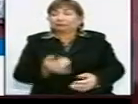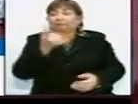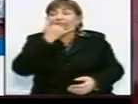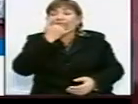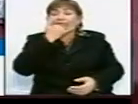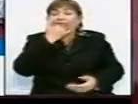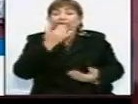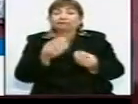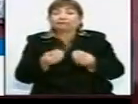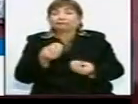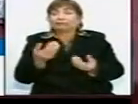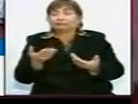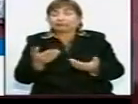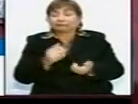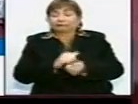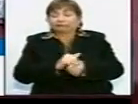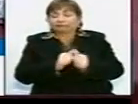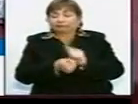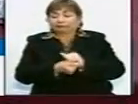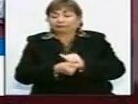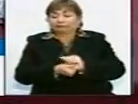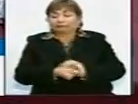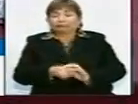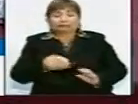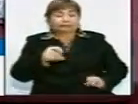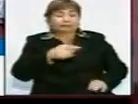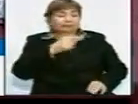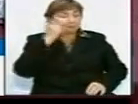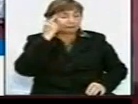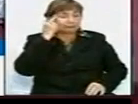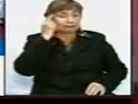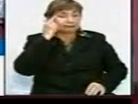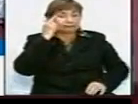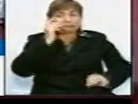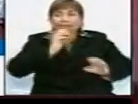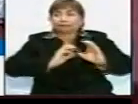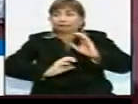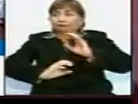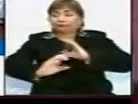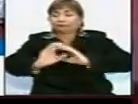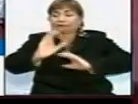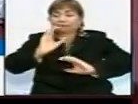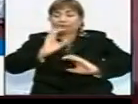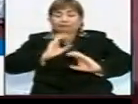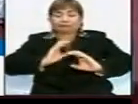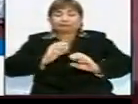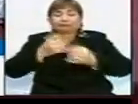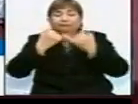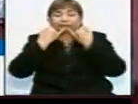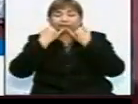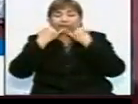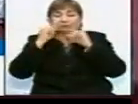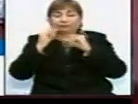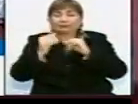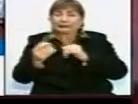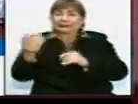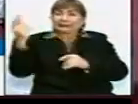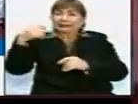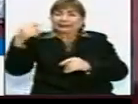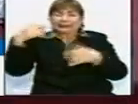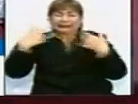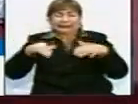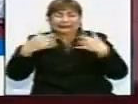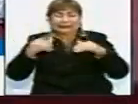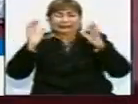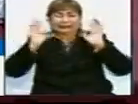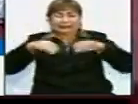porque no cambiamos y estamos pensando en términos científicos en anunciar que se viene un niño y ustedes en